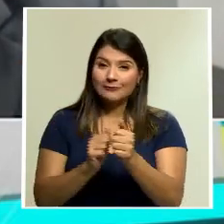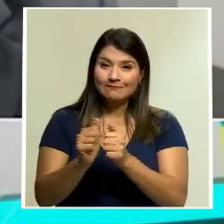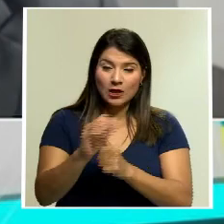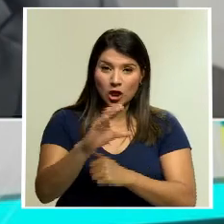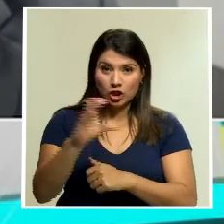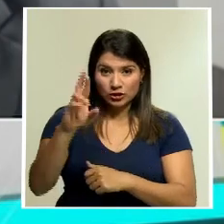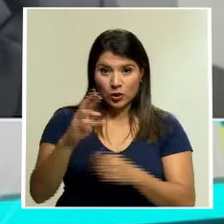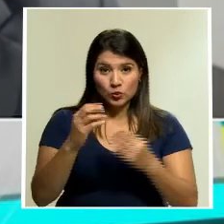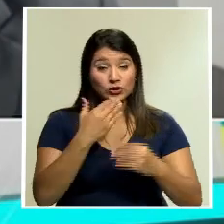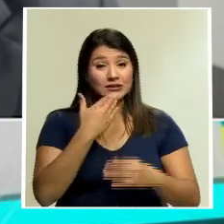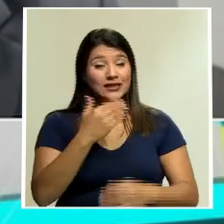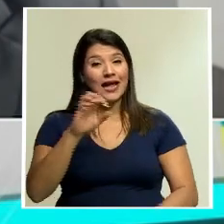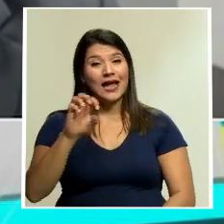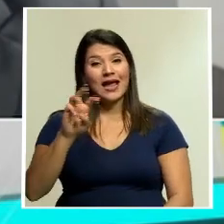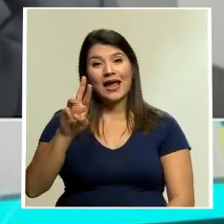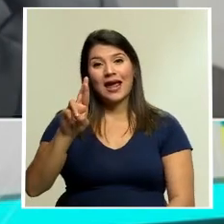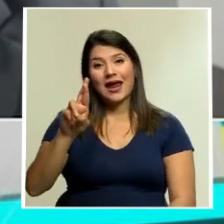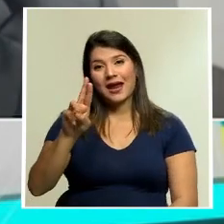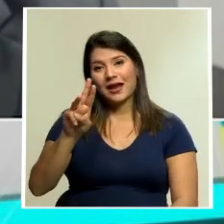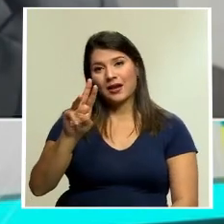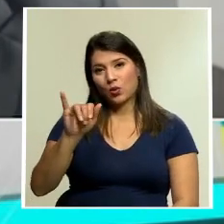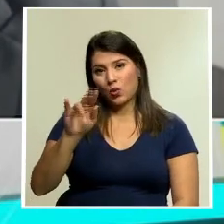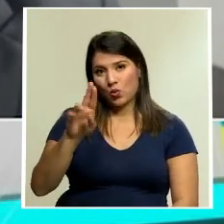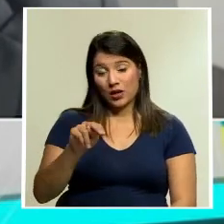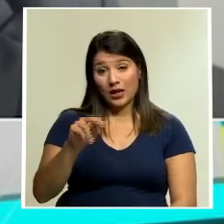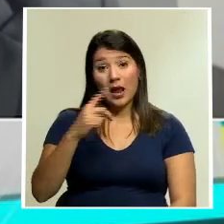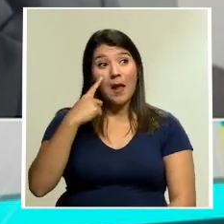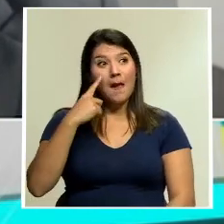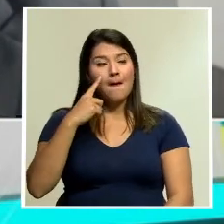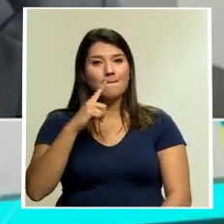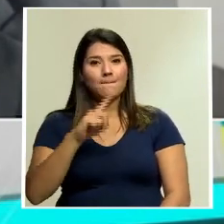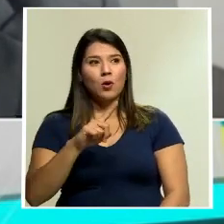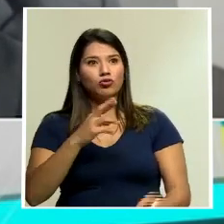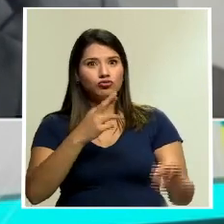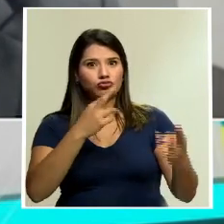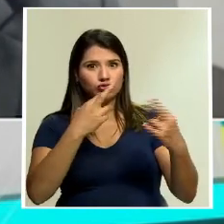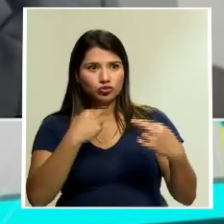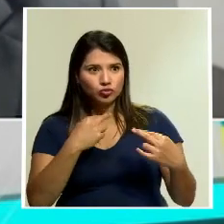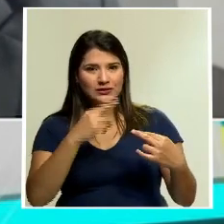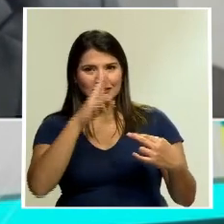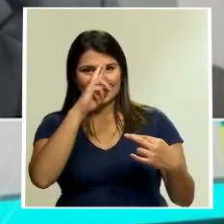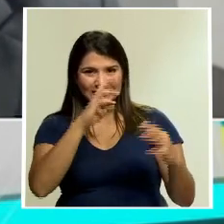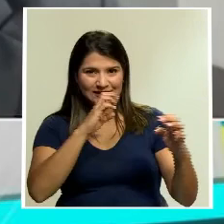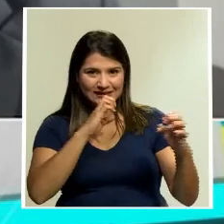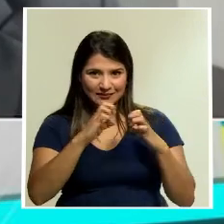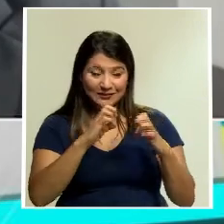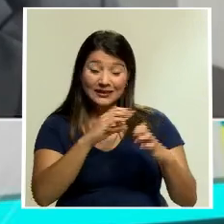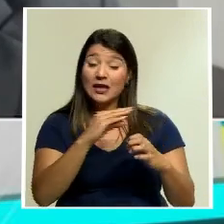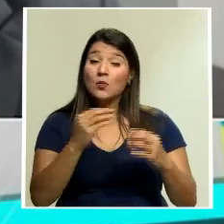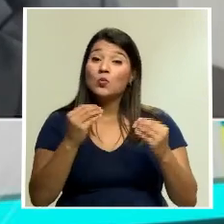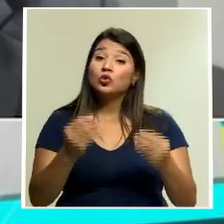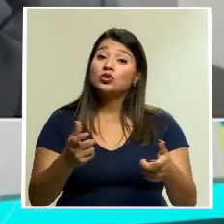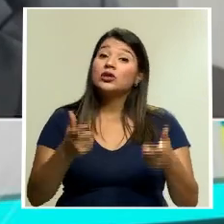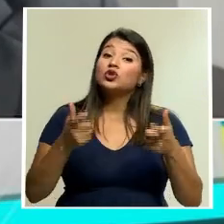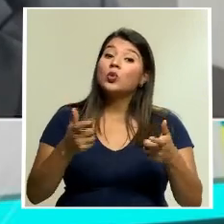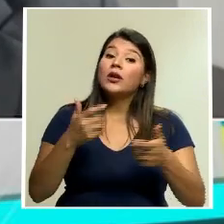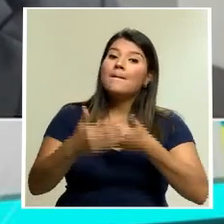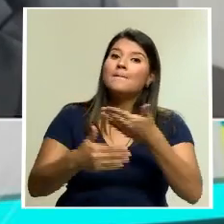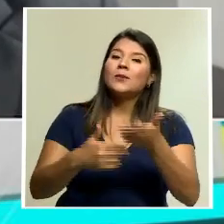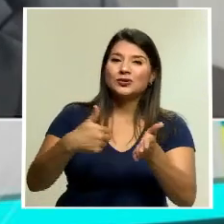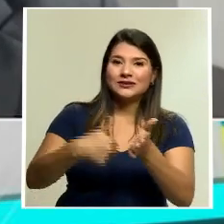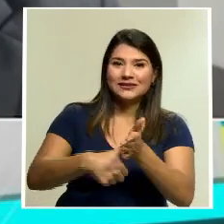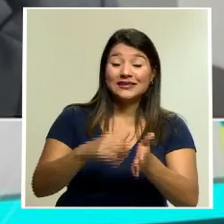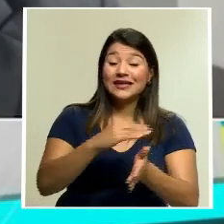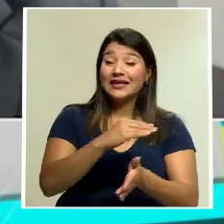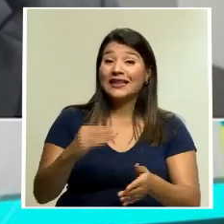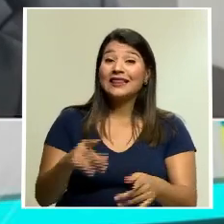Muchas gracias, don Erwin, por atenerse al formato y además mucha suerte en esta contienda y